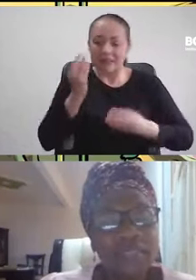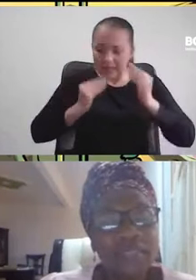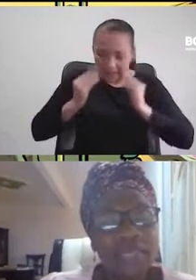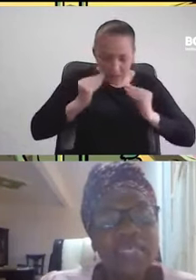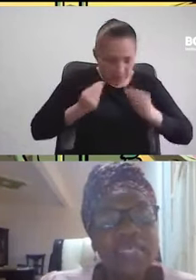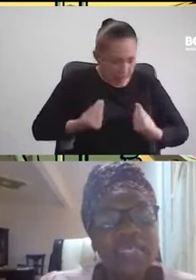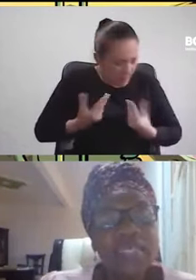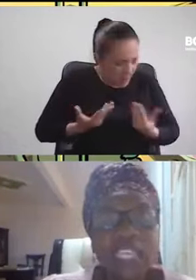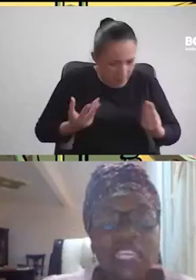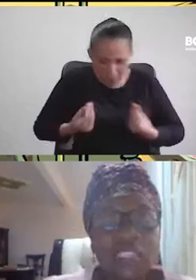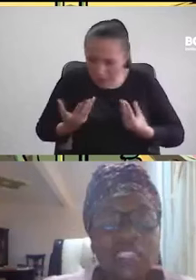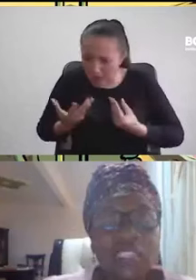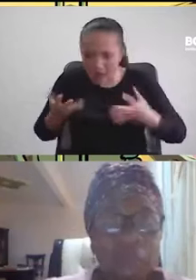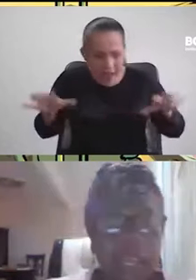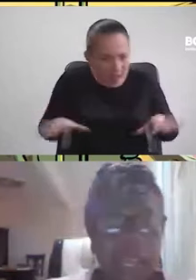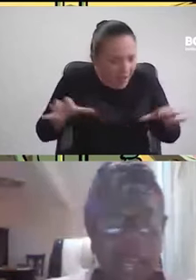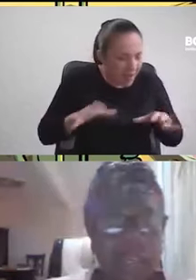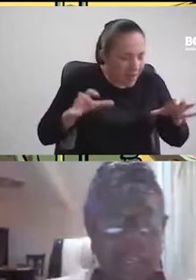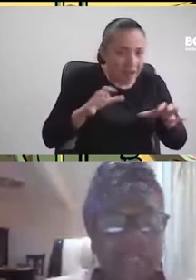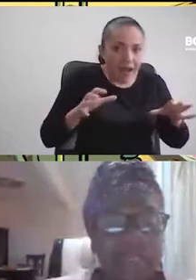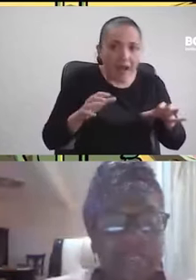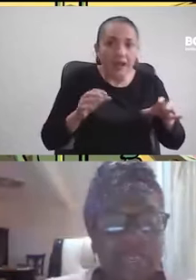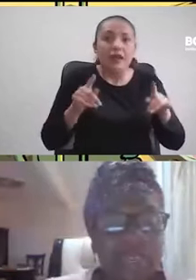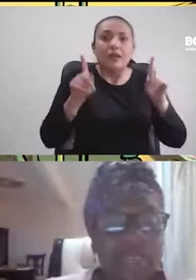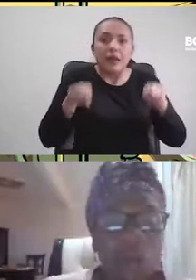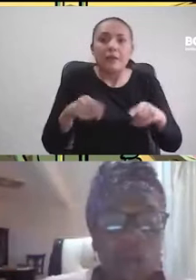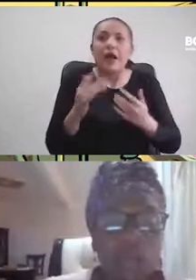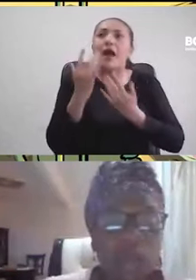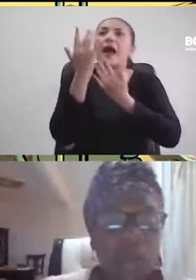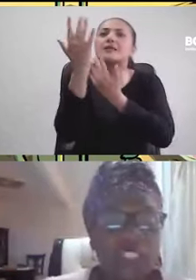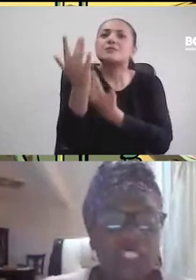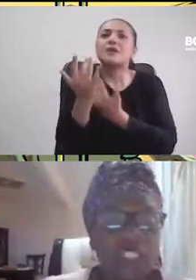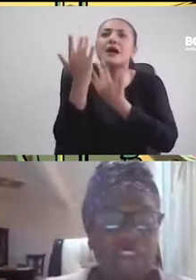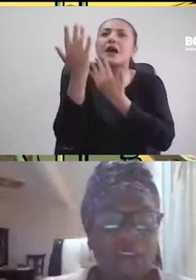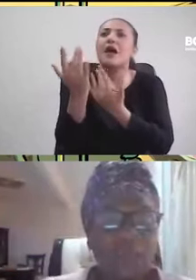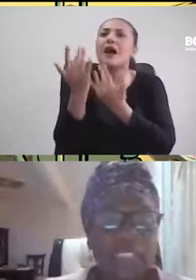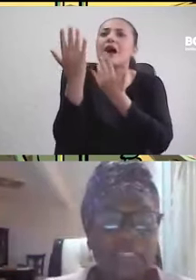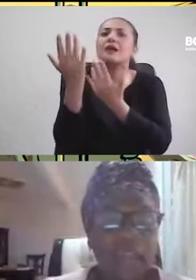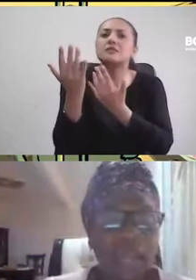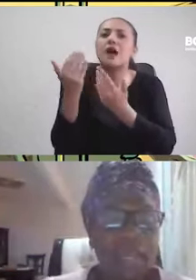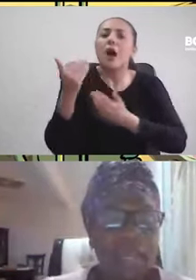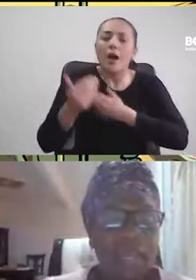y esas esperanzas que de una u otra forma se van, que es